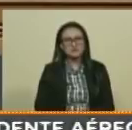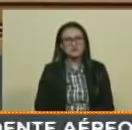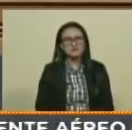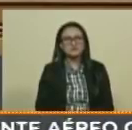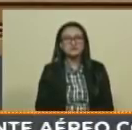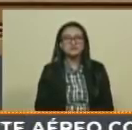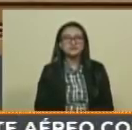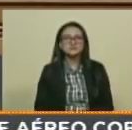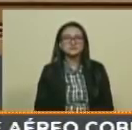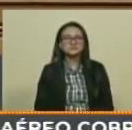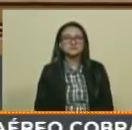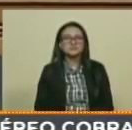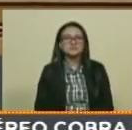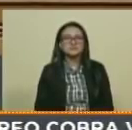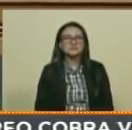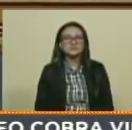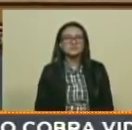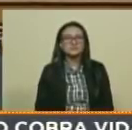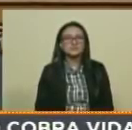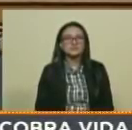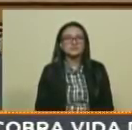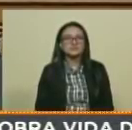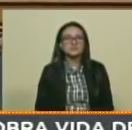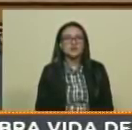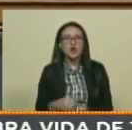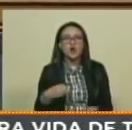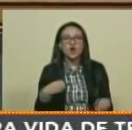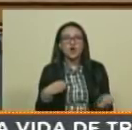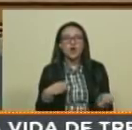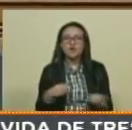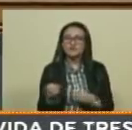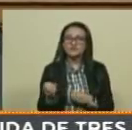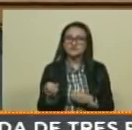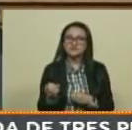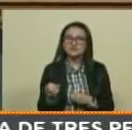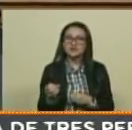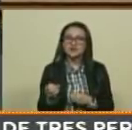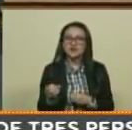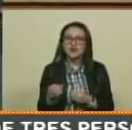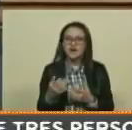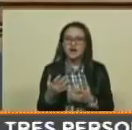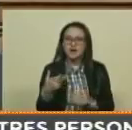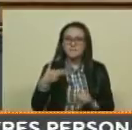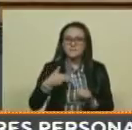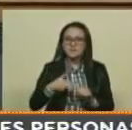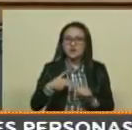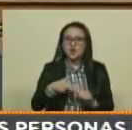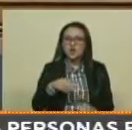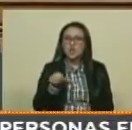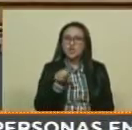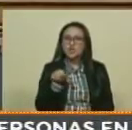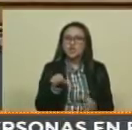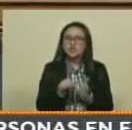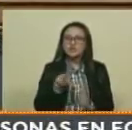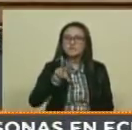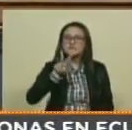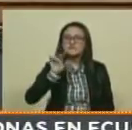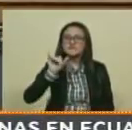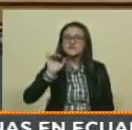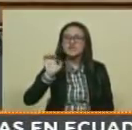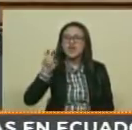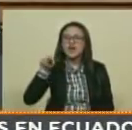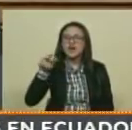La Oficina de Inteligencia Petrolera en Viena, ese nombre sí es rimbombante, ¿verdad? No se imagina ahí, no sé, una